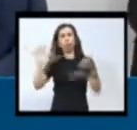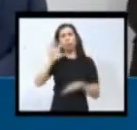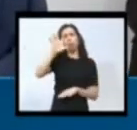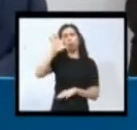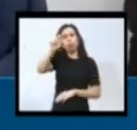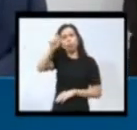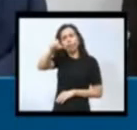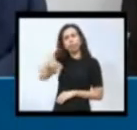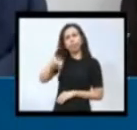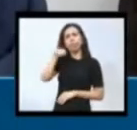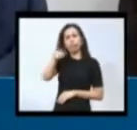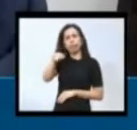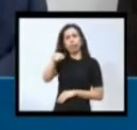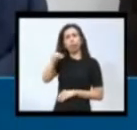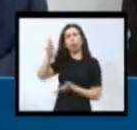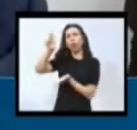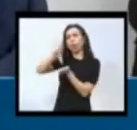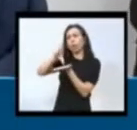tenemos en Claro. Resistencia. Nosotros tenemos